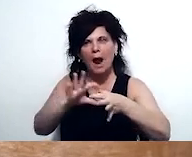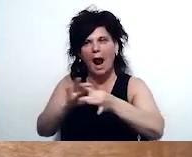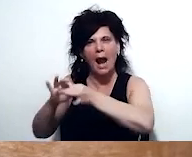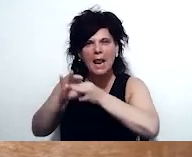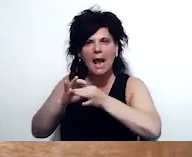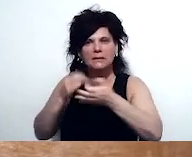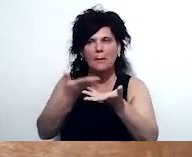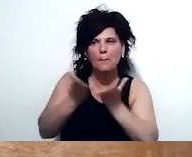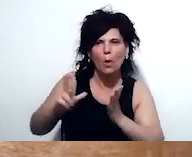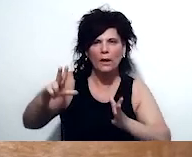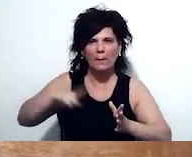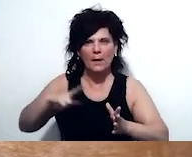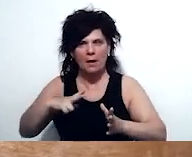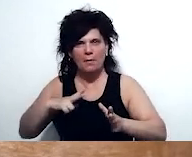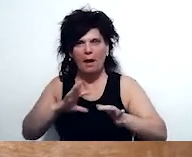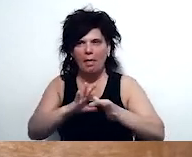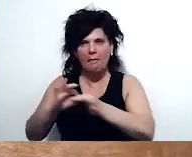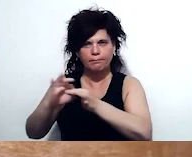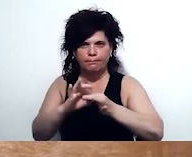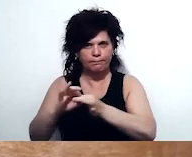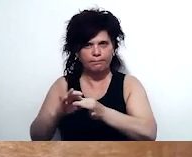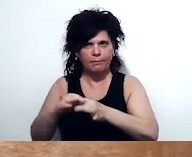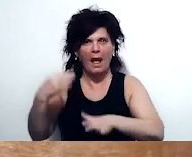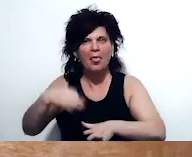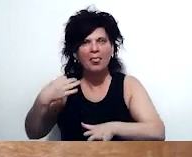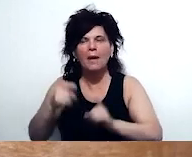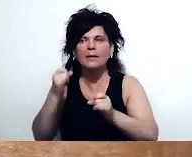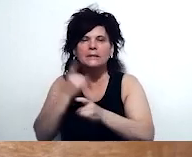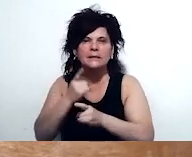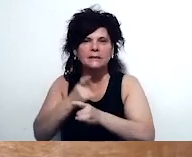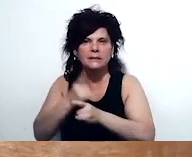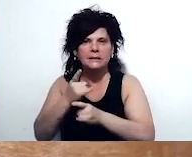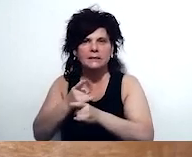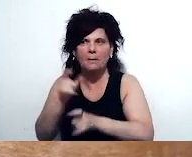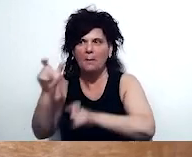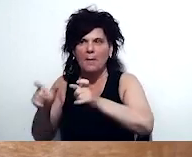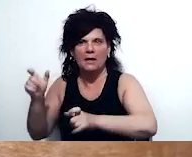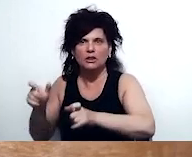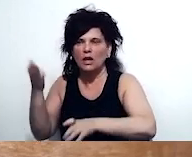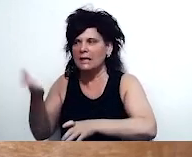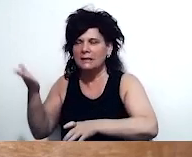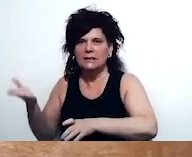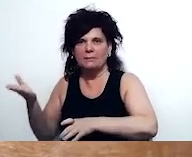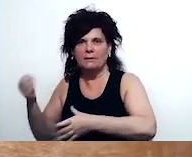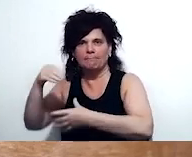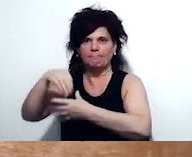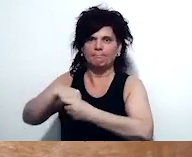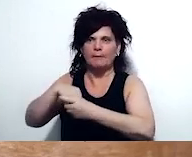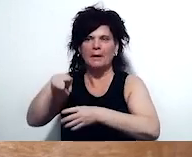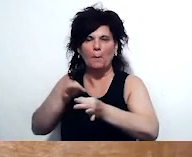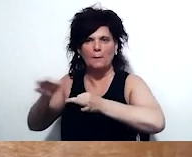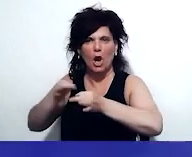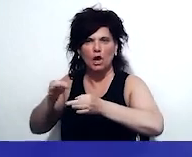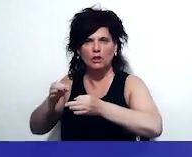alianzas, tanto públicas privadas, deben y deberían siempre involucrar a miembros de la sociedad civil, de la academia y de la comunidad técnica para favorecer